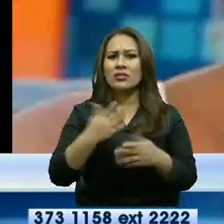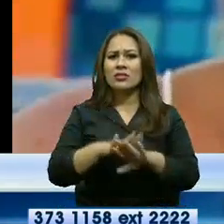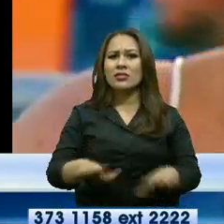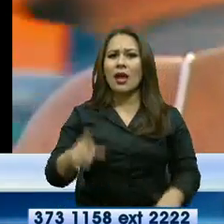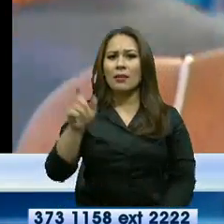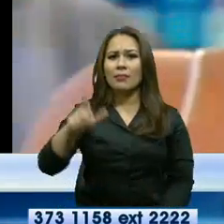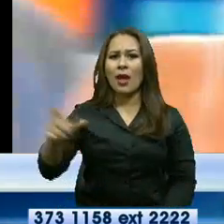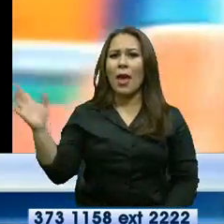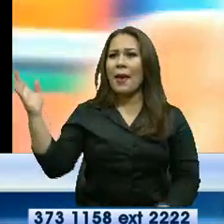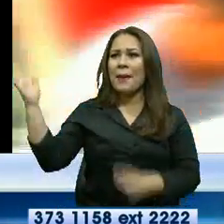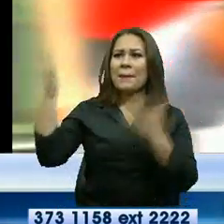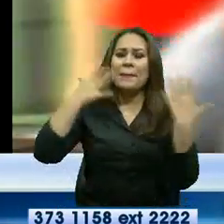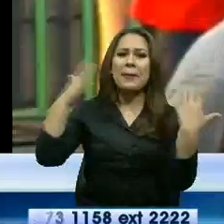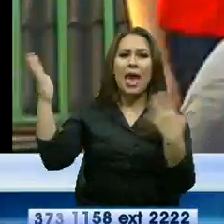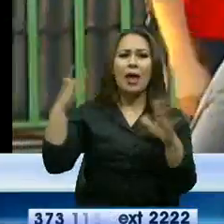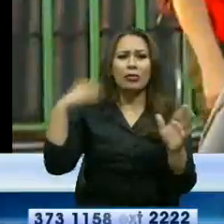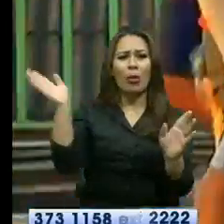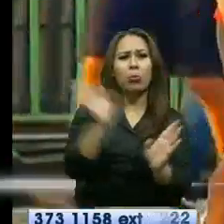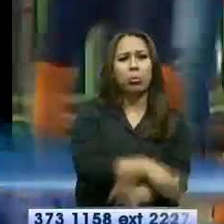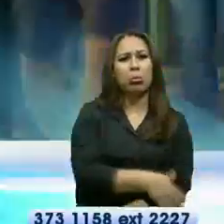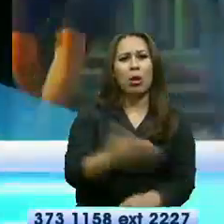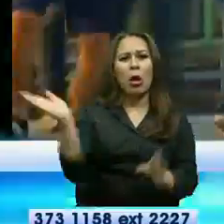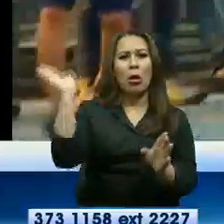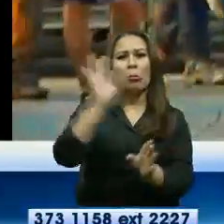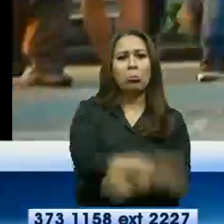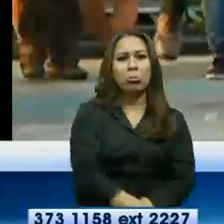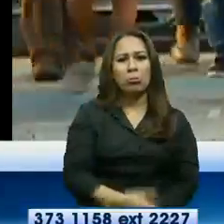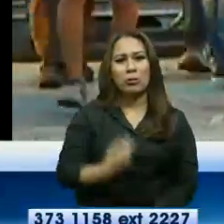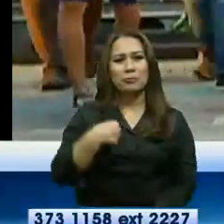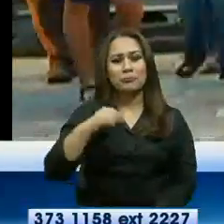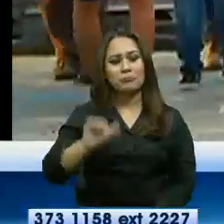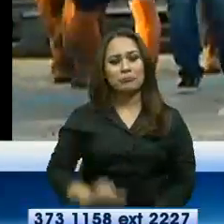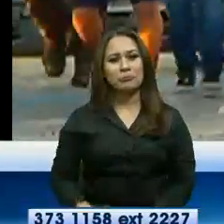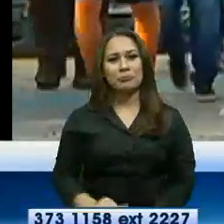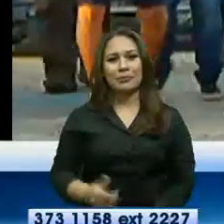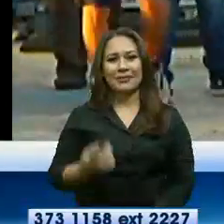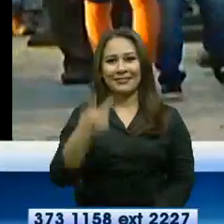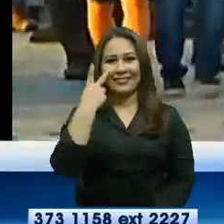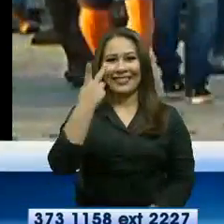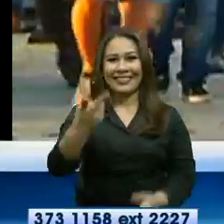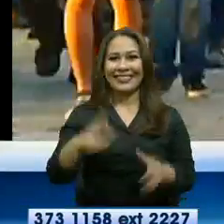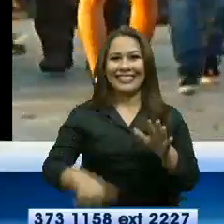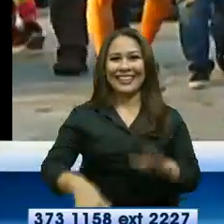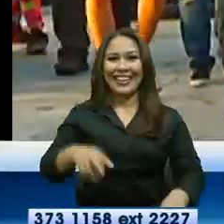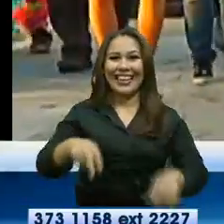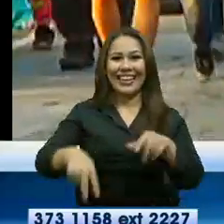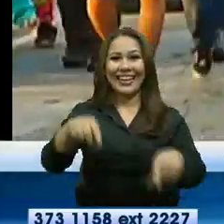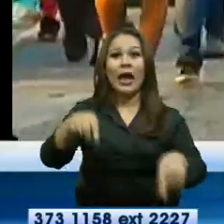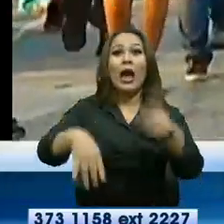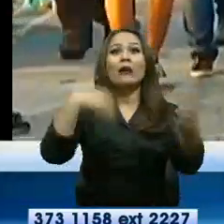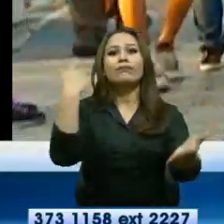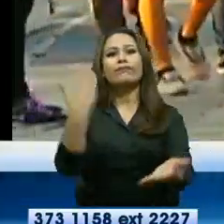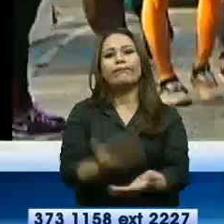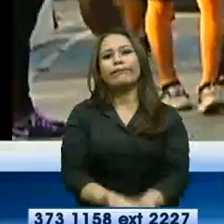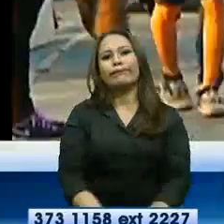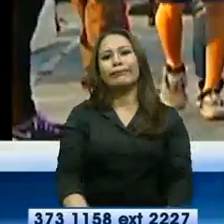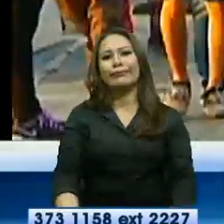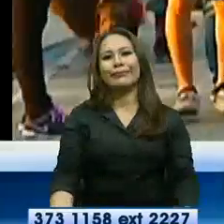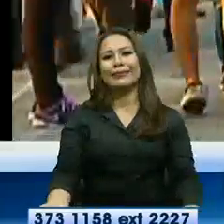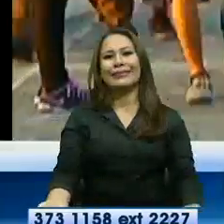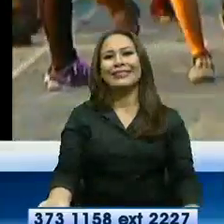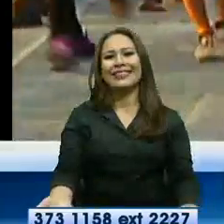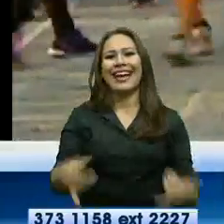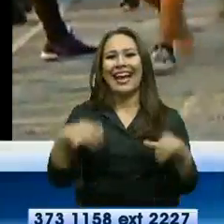viento estaba en contra mío. ¡Dale, Sofía, Sofía, Sofía, Sofía, Sofía, Sofía, Sofía, Sofía, Sofía, Sofía, Sofía, Sofía, Sofía, Sofía, Sofía, Sofía, Sofía, Sofía, Sofía, Sofía! Los